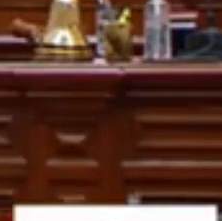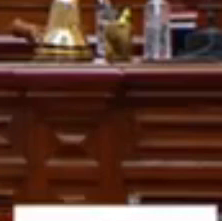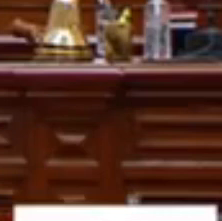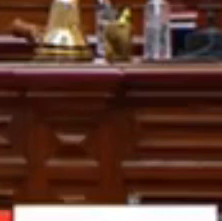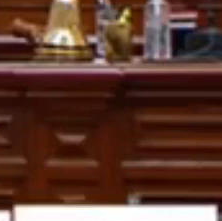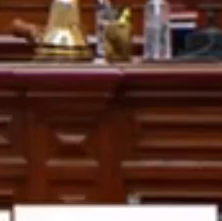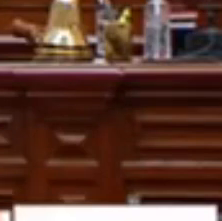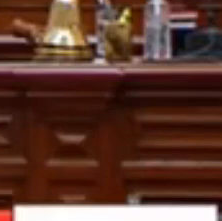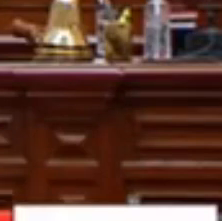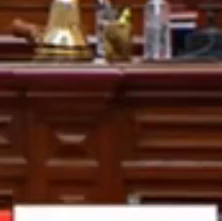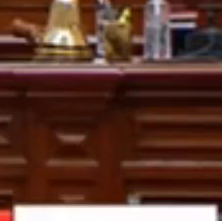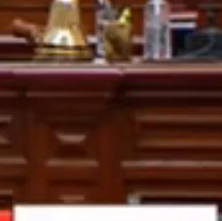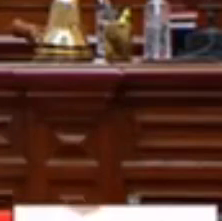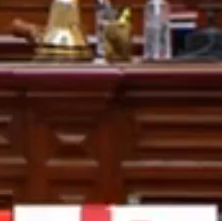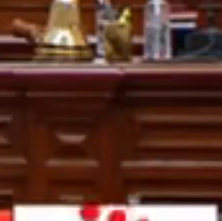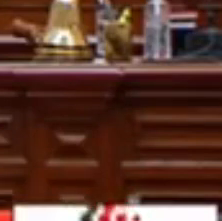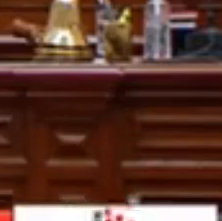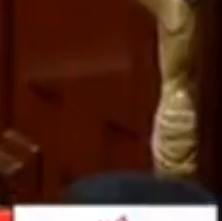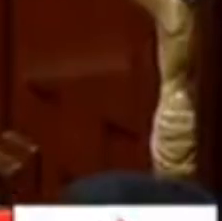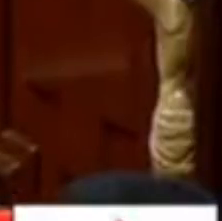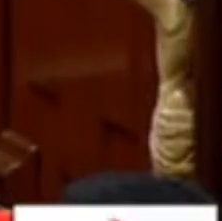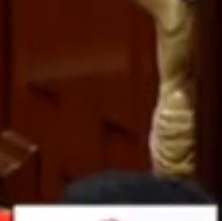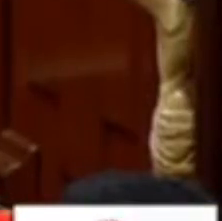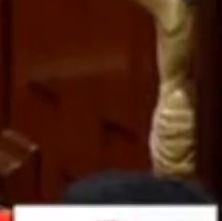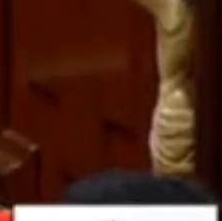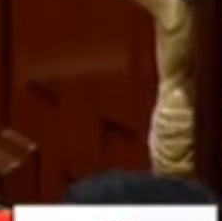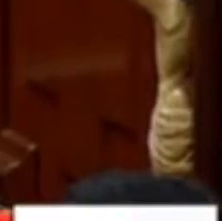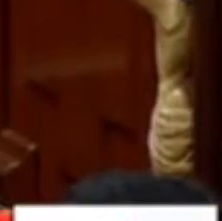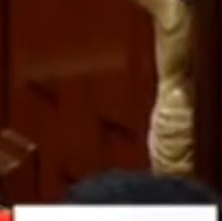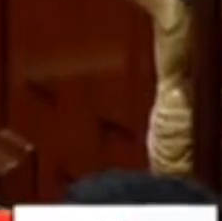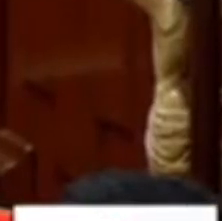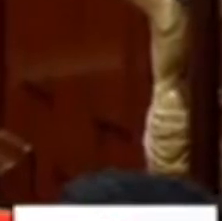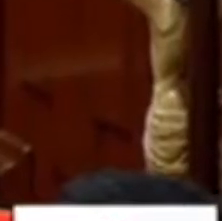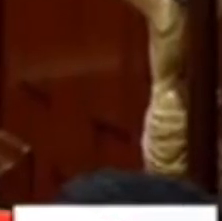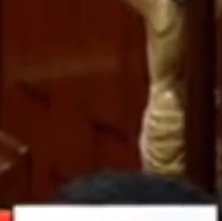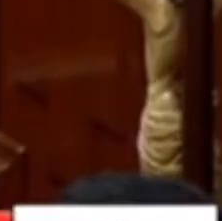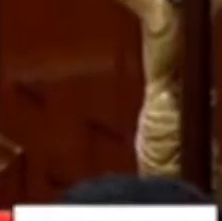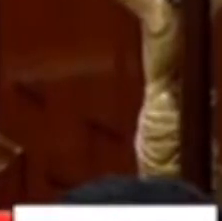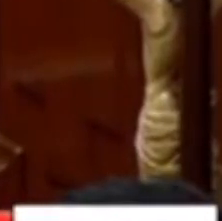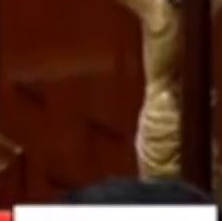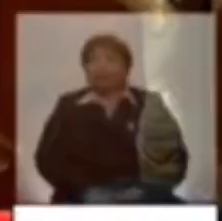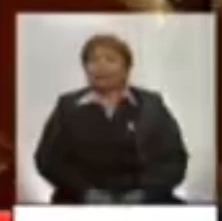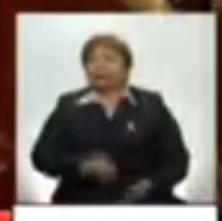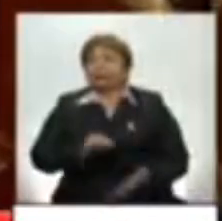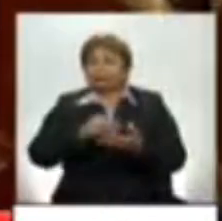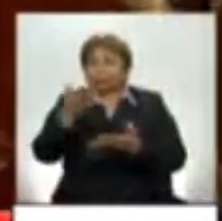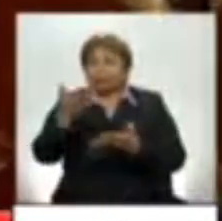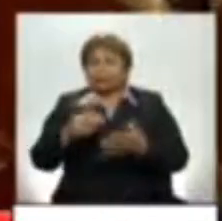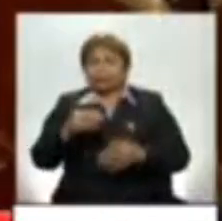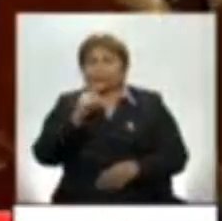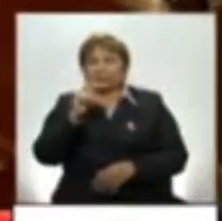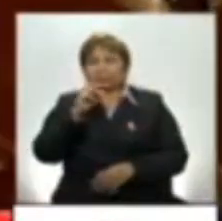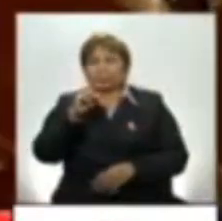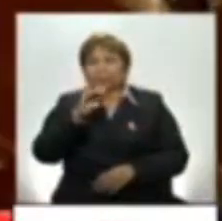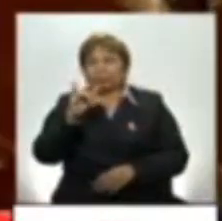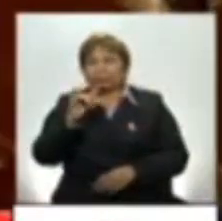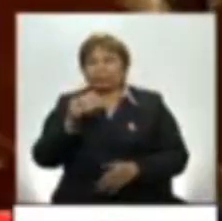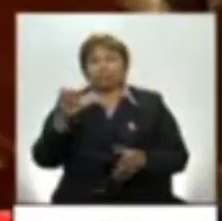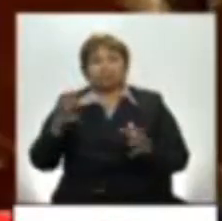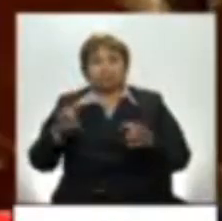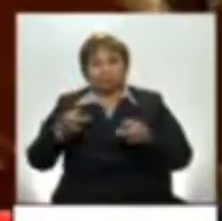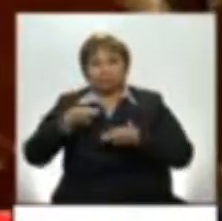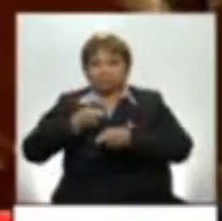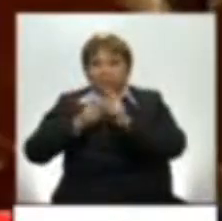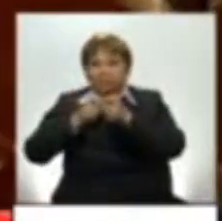calificados? Por el legado de mi padre Miguel Ángel Alba Orlandini, por Fernando Belaúnde Terry, por Acción